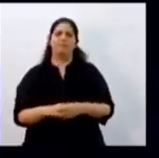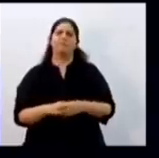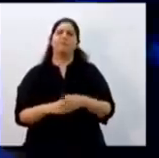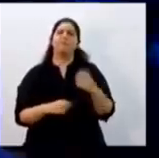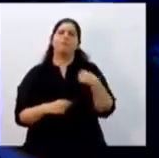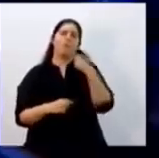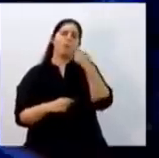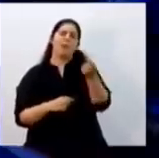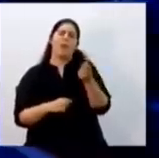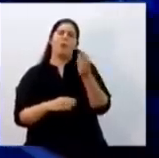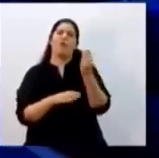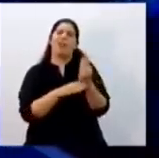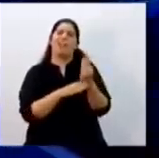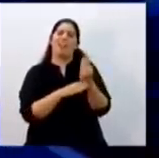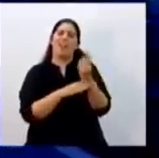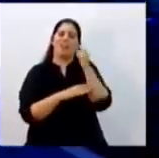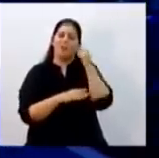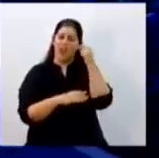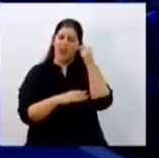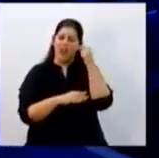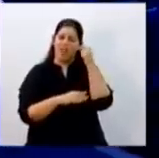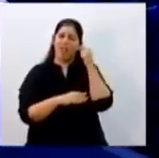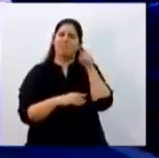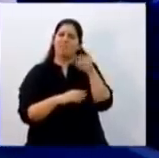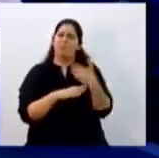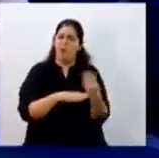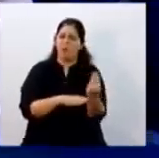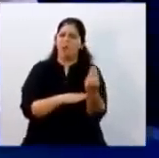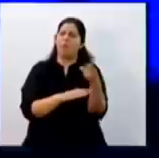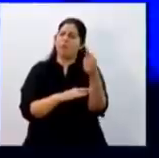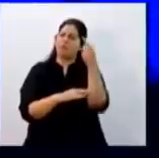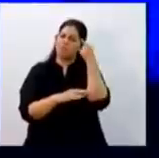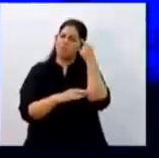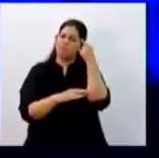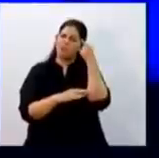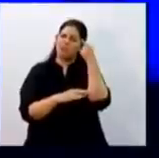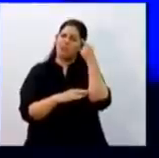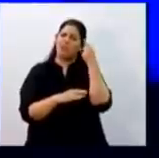Le pregunto al candidato Fernández si en caso de ser presidente tiene previsto